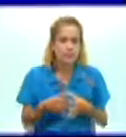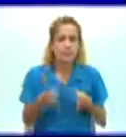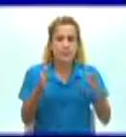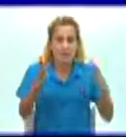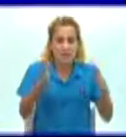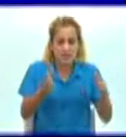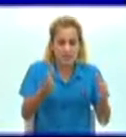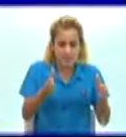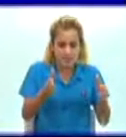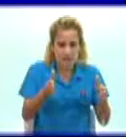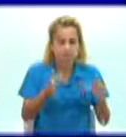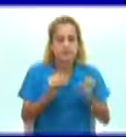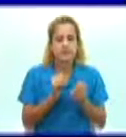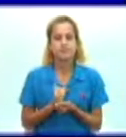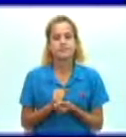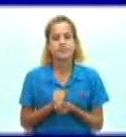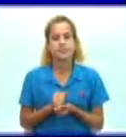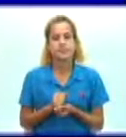ese miembro